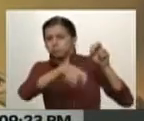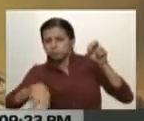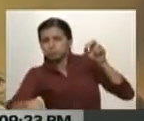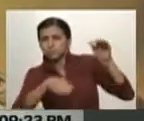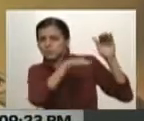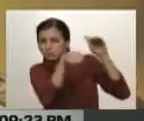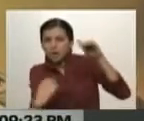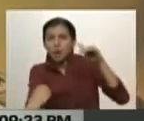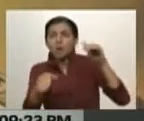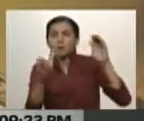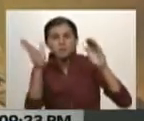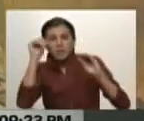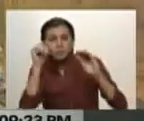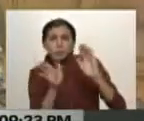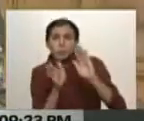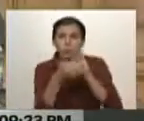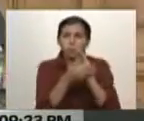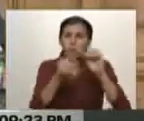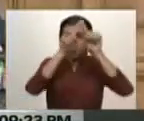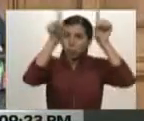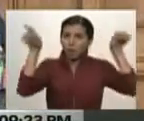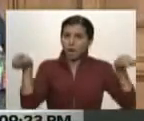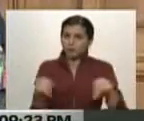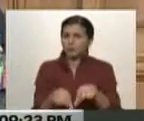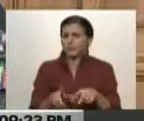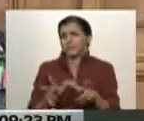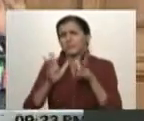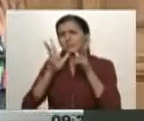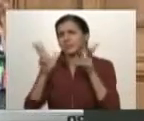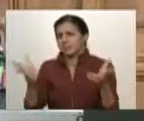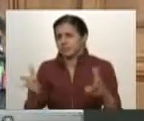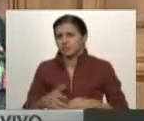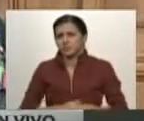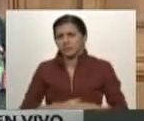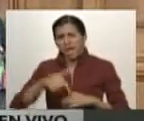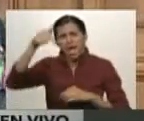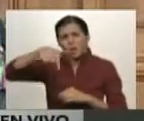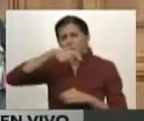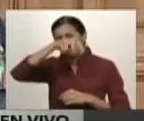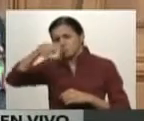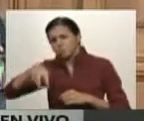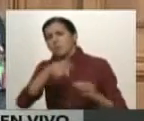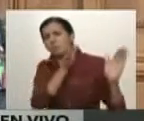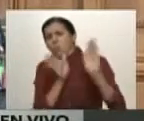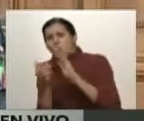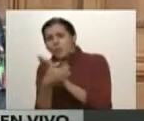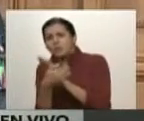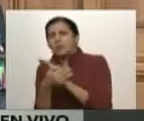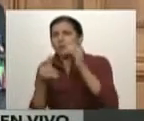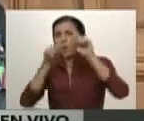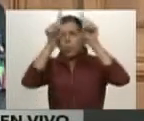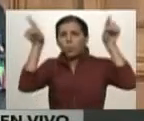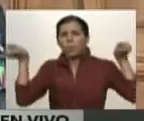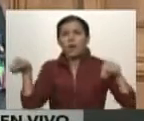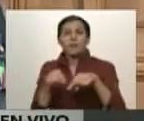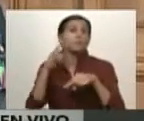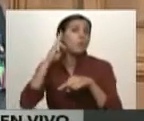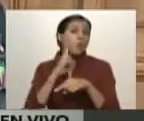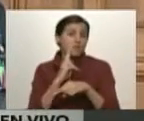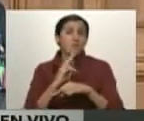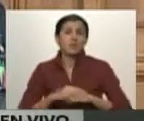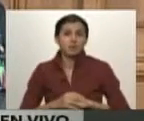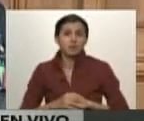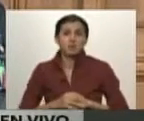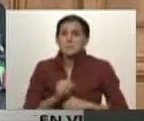en un baño imagínense ustedes de las peores condiciones que pueda haber de un sótano escondieron a bolívar que